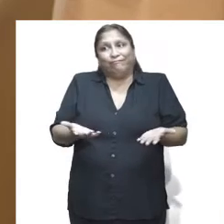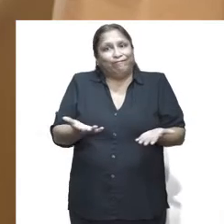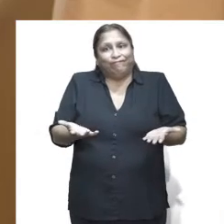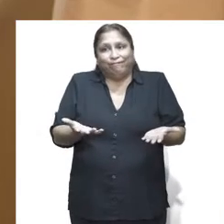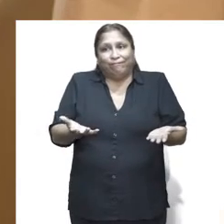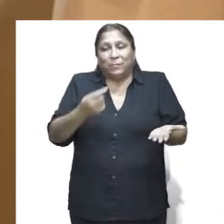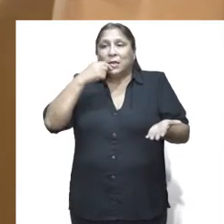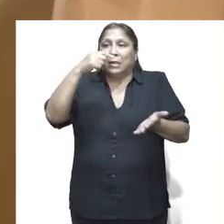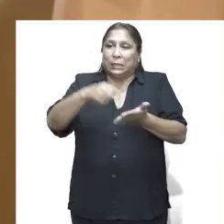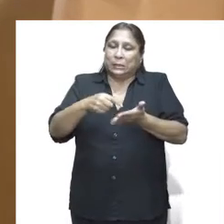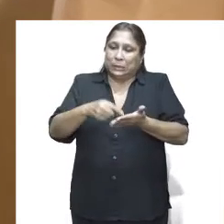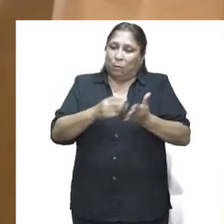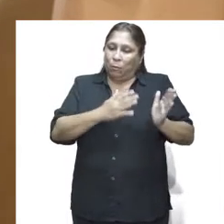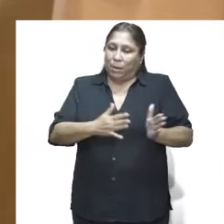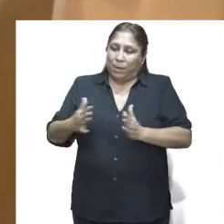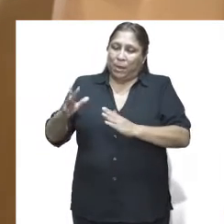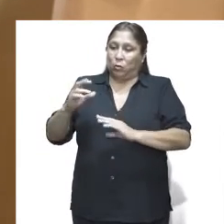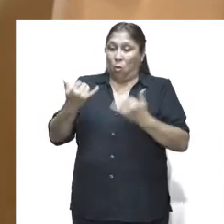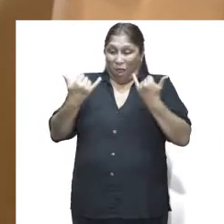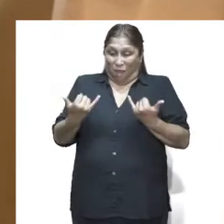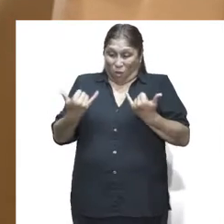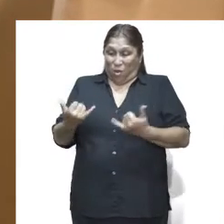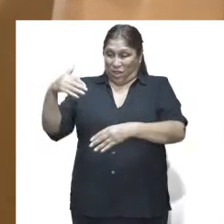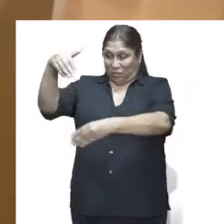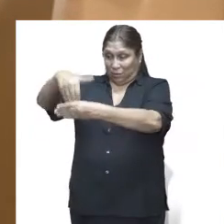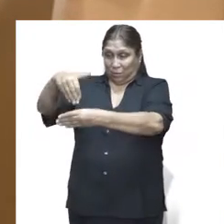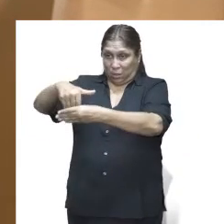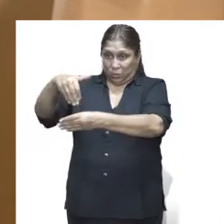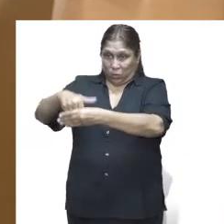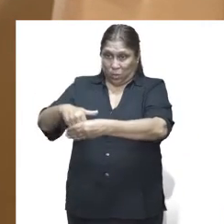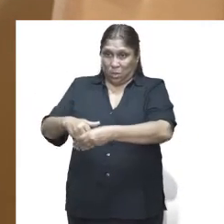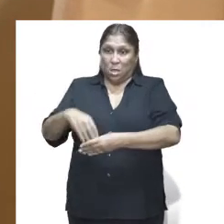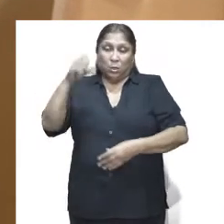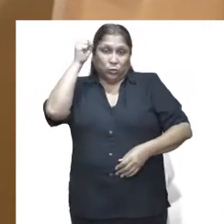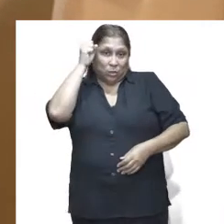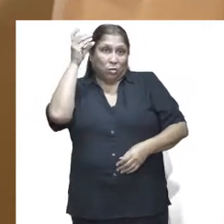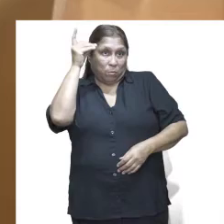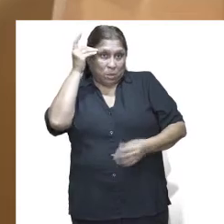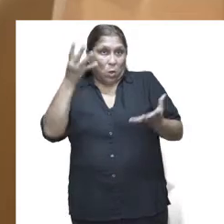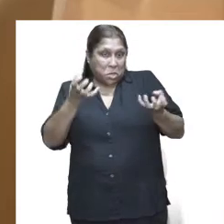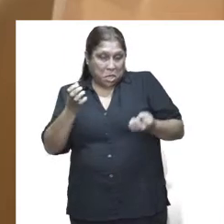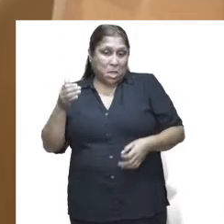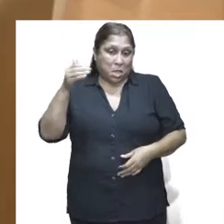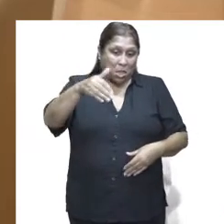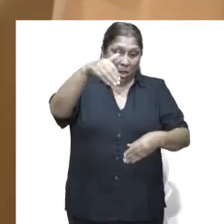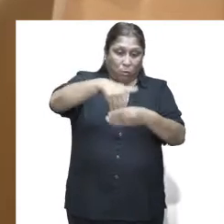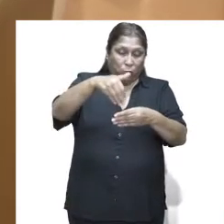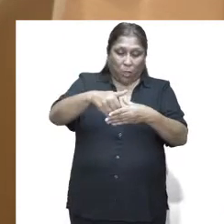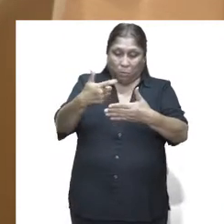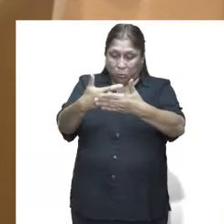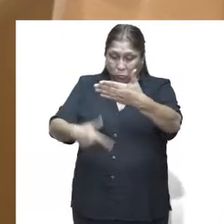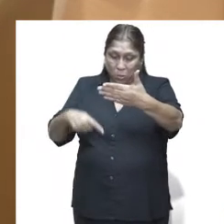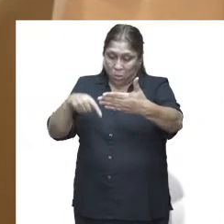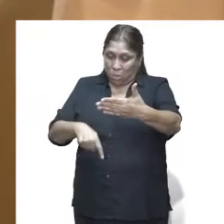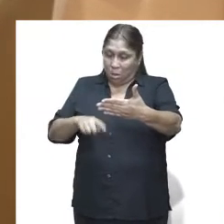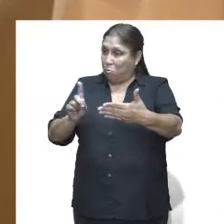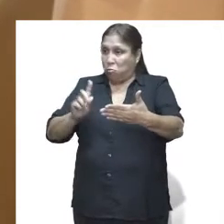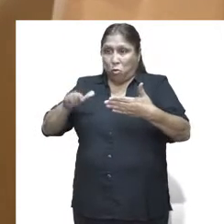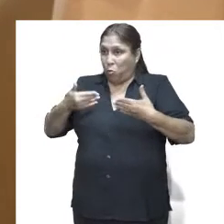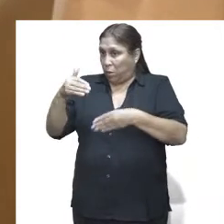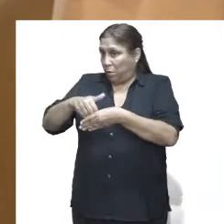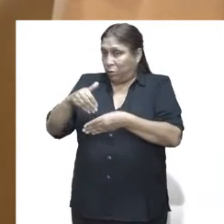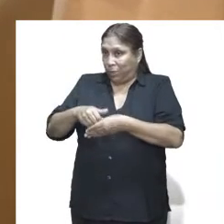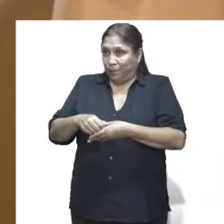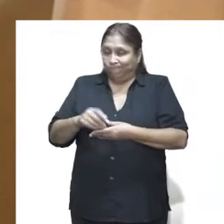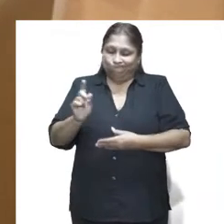discrepa. En estas elecciones, ¿no? Si una persona con síndrome de Down quiere ir a votar, pero no está en el padrón, no podrá votar